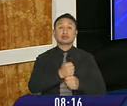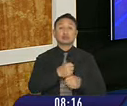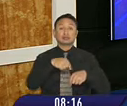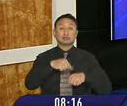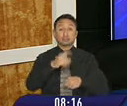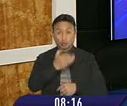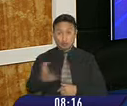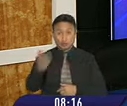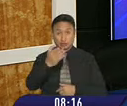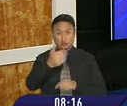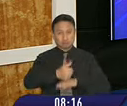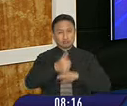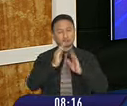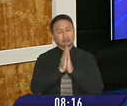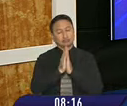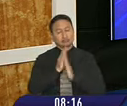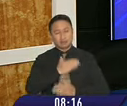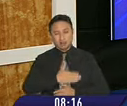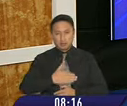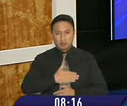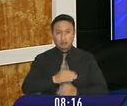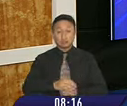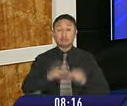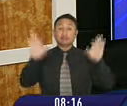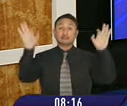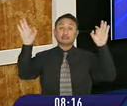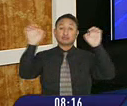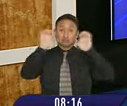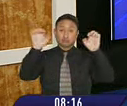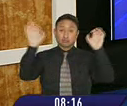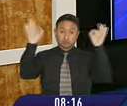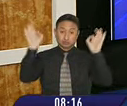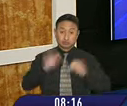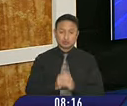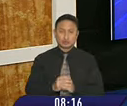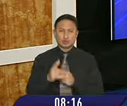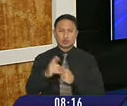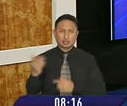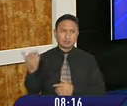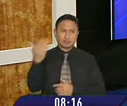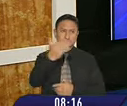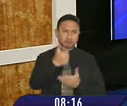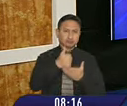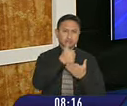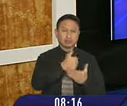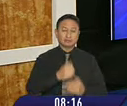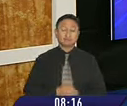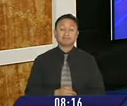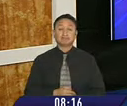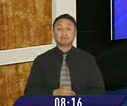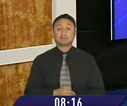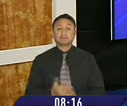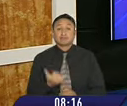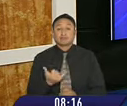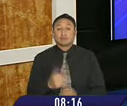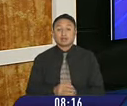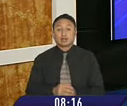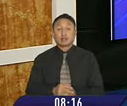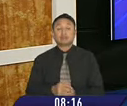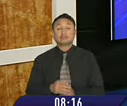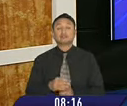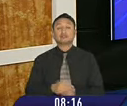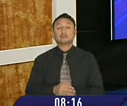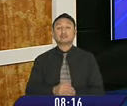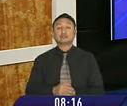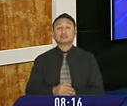para ustedes, por favor, autoridades, sobre todo la empresa eléctrica, ir urgentemente y ayudar. Vamos ahora al Centro de Revisión Vehicular